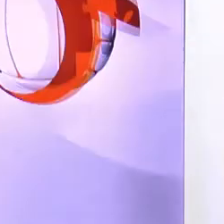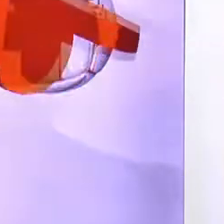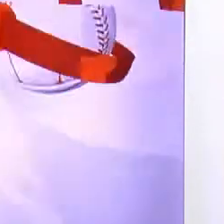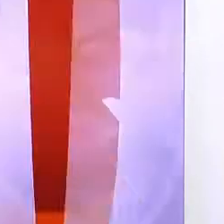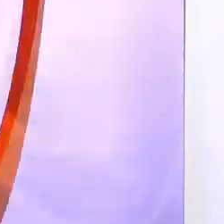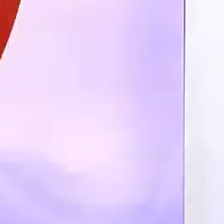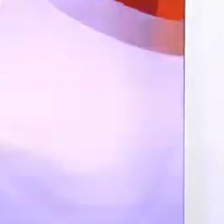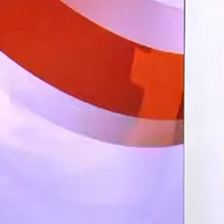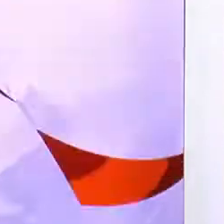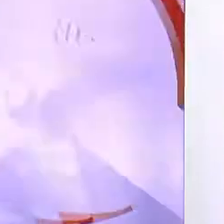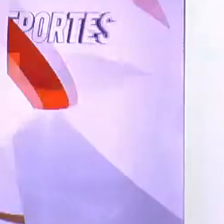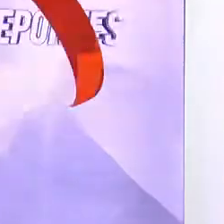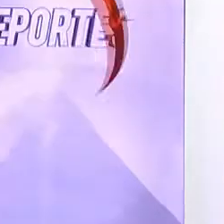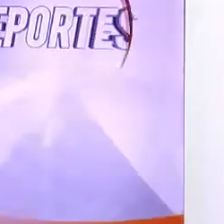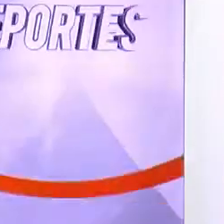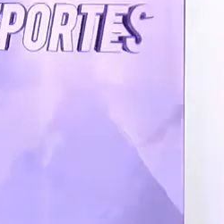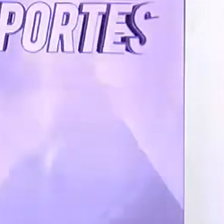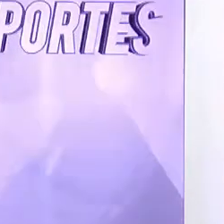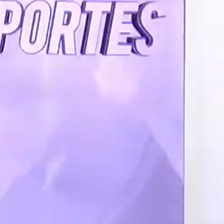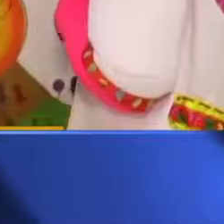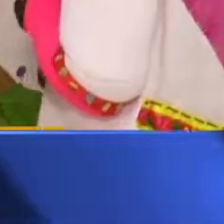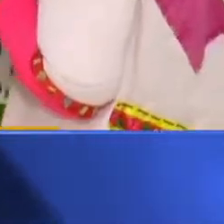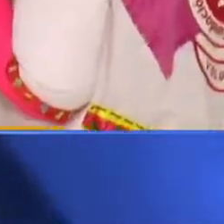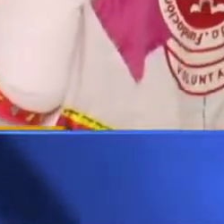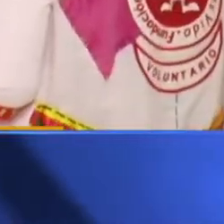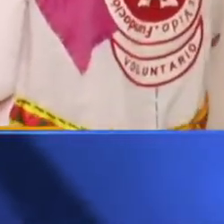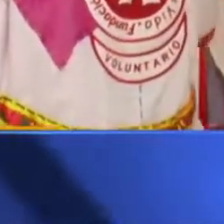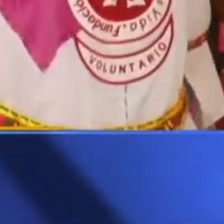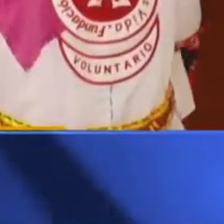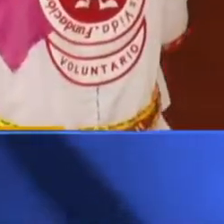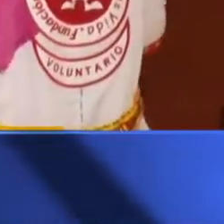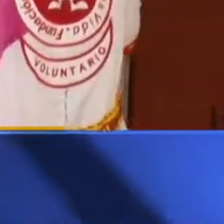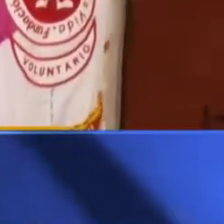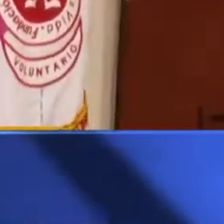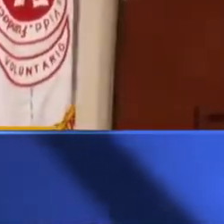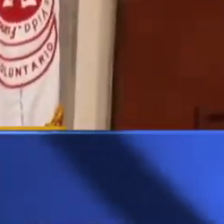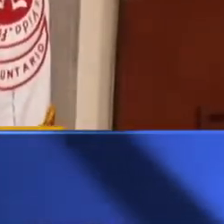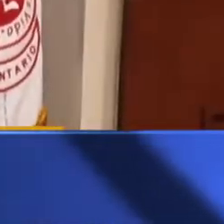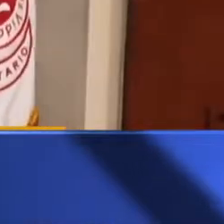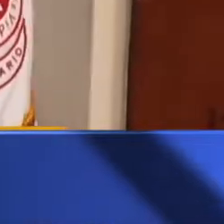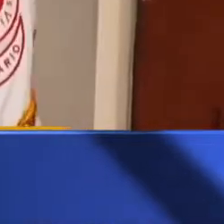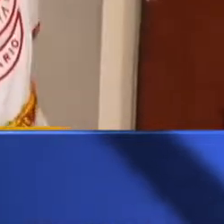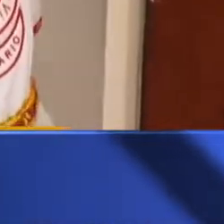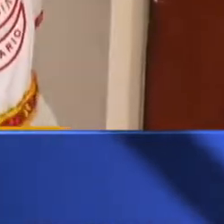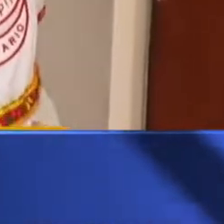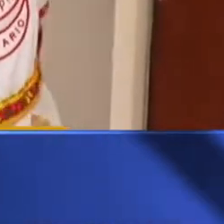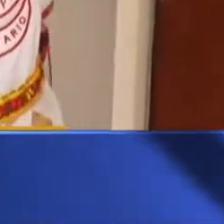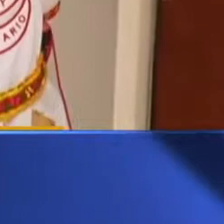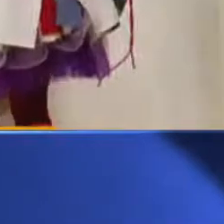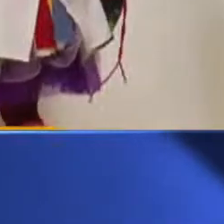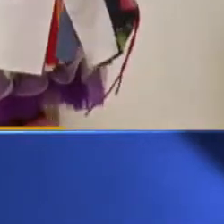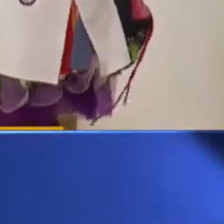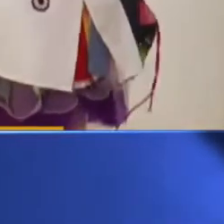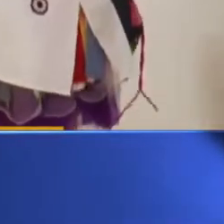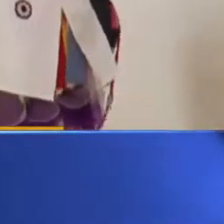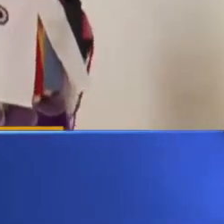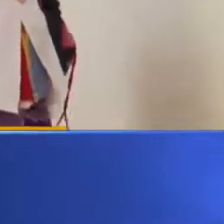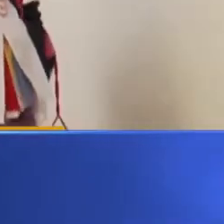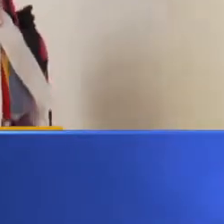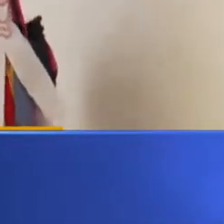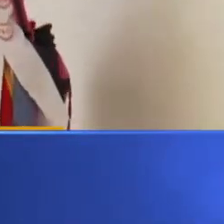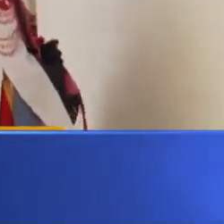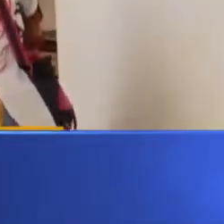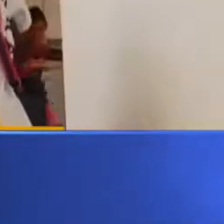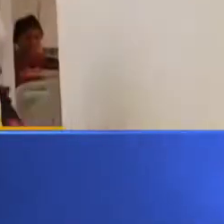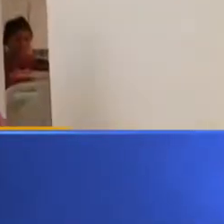Después de la pausa tenemos para ustedes información sobre la Fundación Doctora Clown que se encuentra en Barranca Bermeja convocando a quienes puedan y quieran hacer